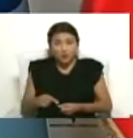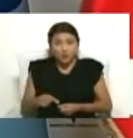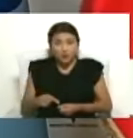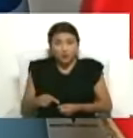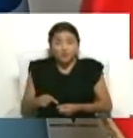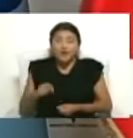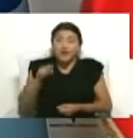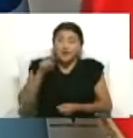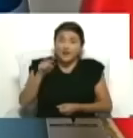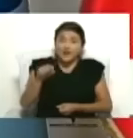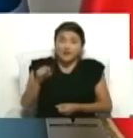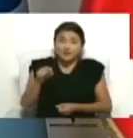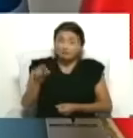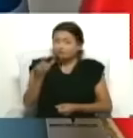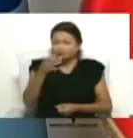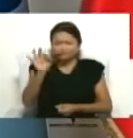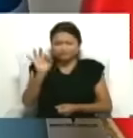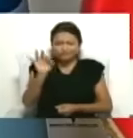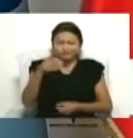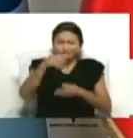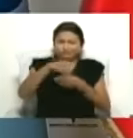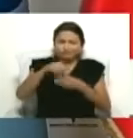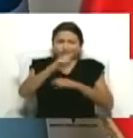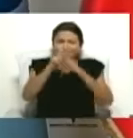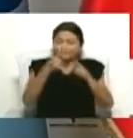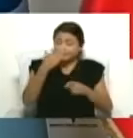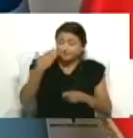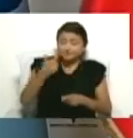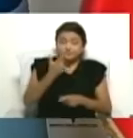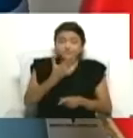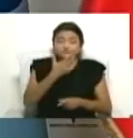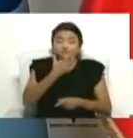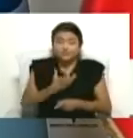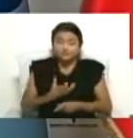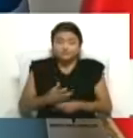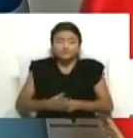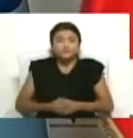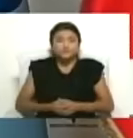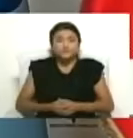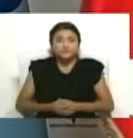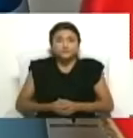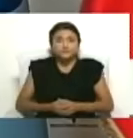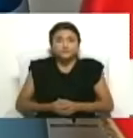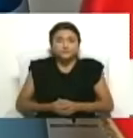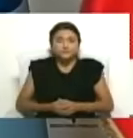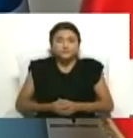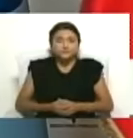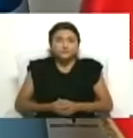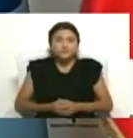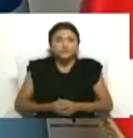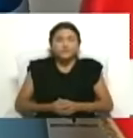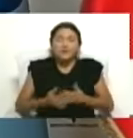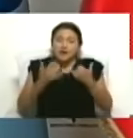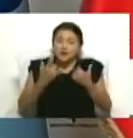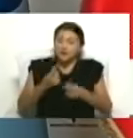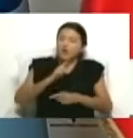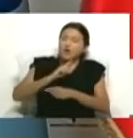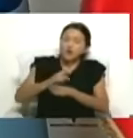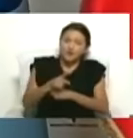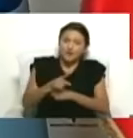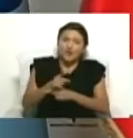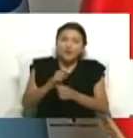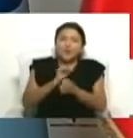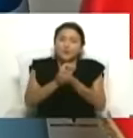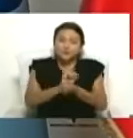marco excepcional el referéndum del pasado 3 de diciembre. Estas órdenes de aprehensión por esta trama